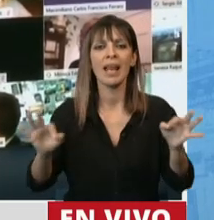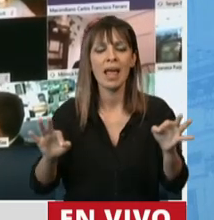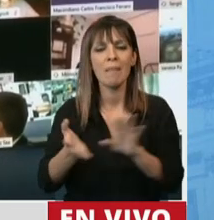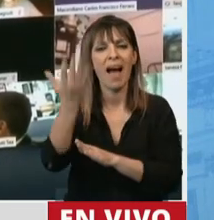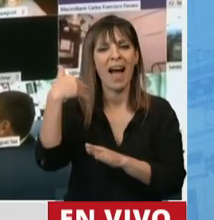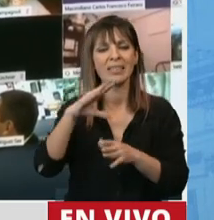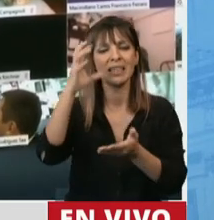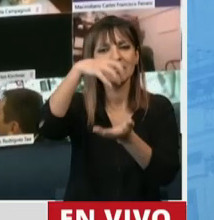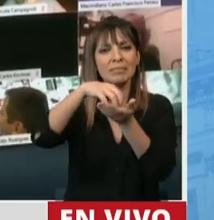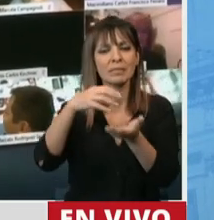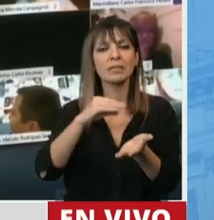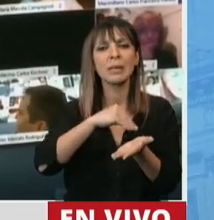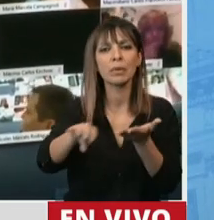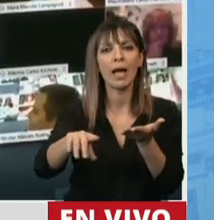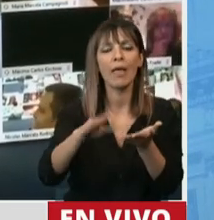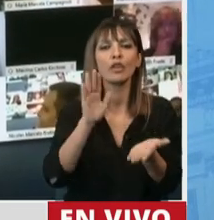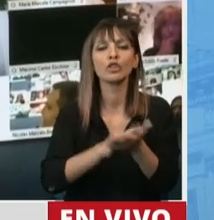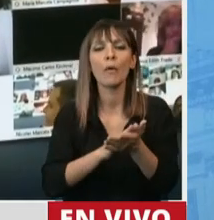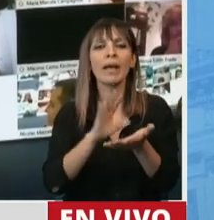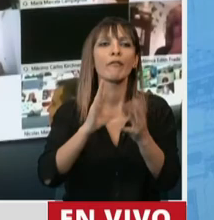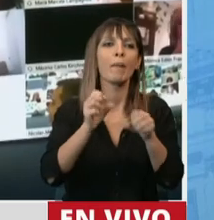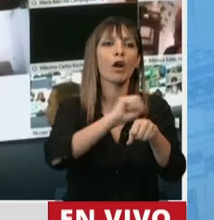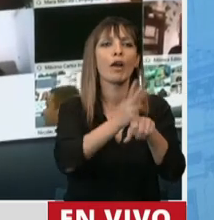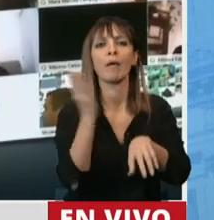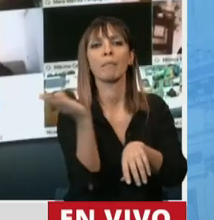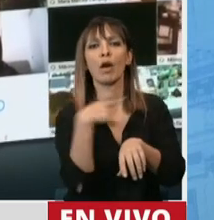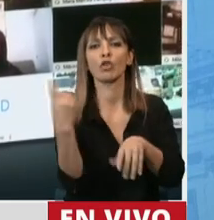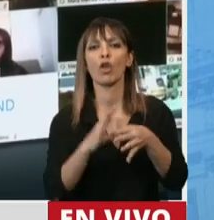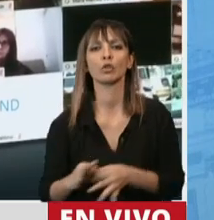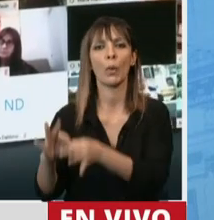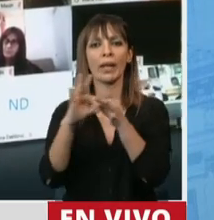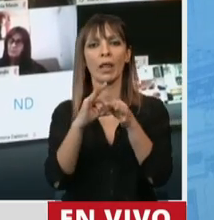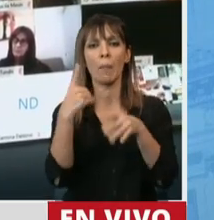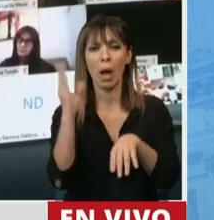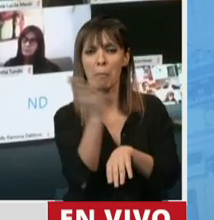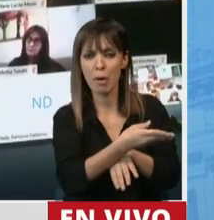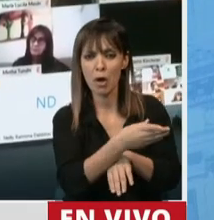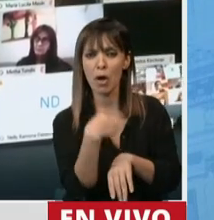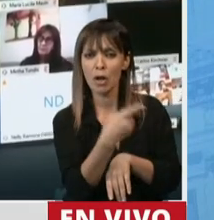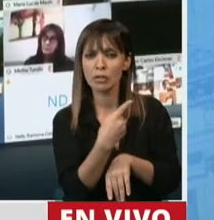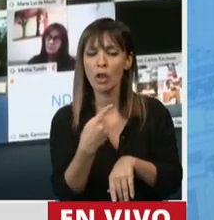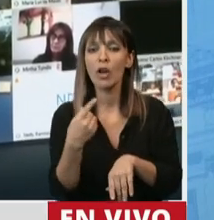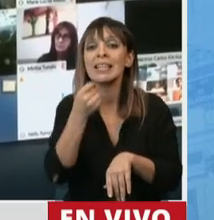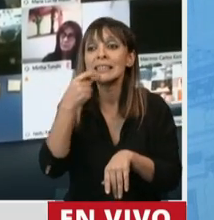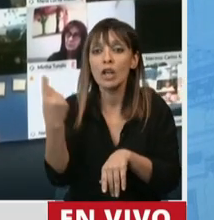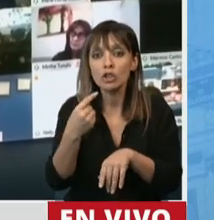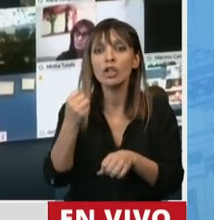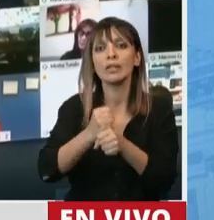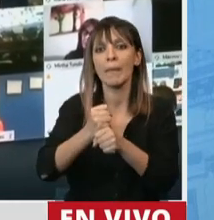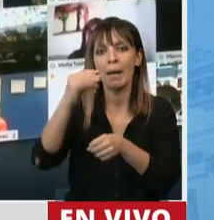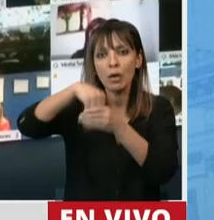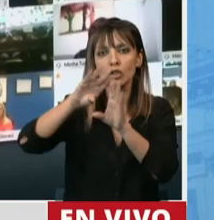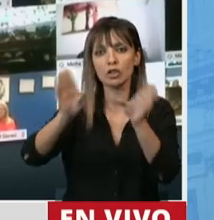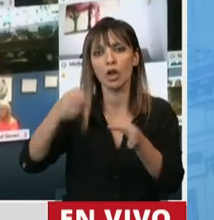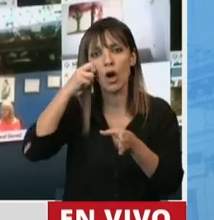Diputados respecto a que la pandemia le ganamos entre todos. Pero le vamos a ganar entre todos con el Congreso adentro. Le vamos